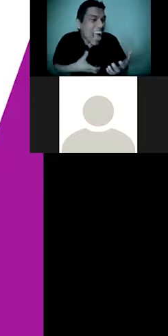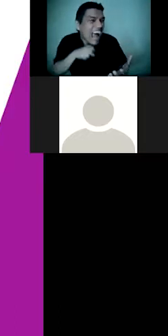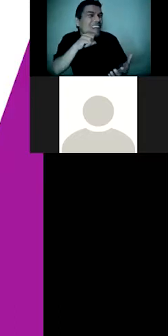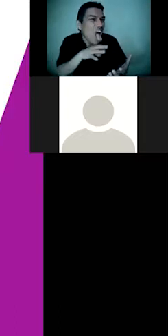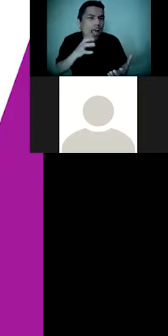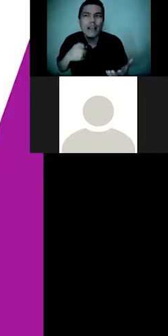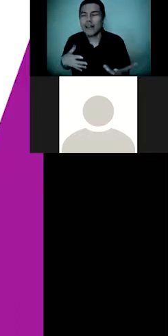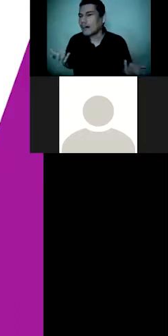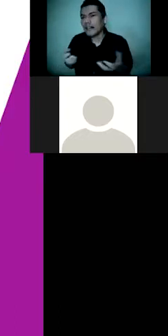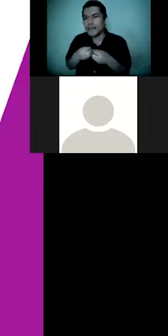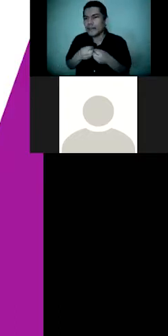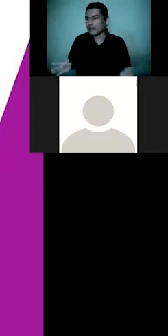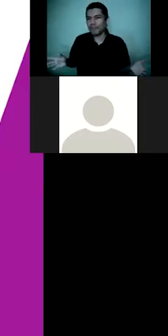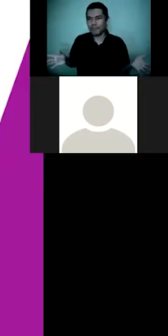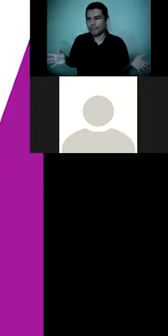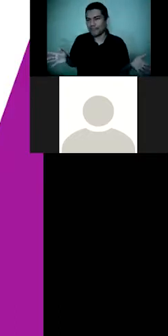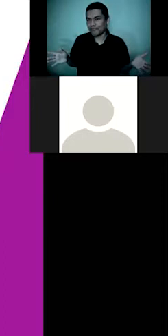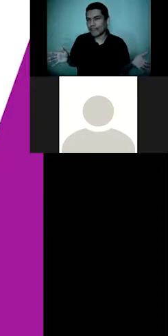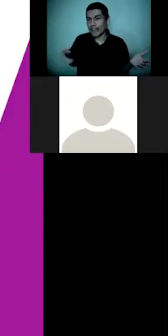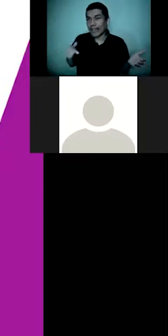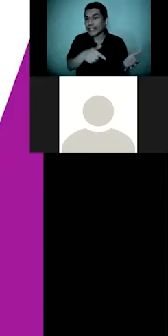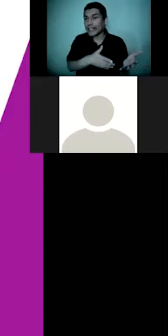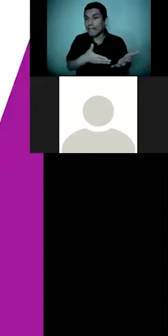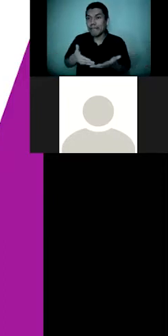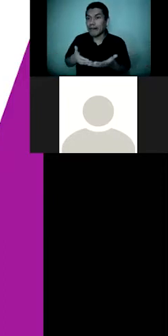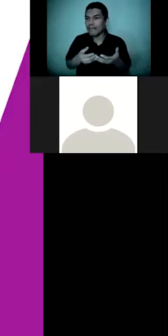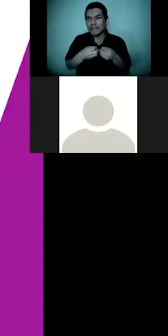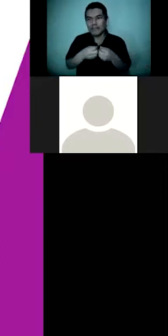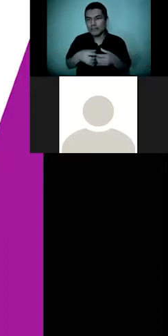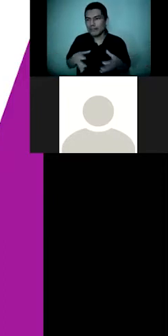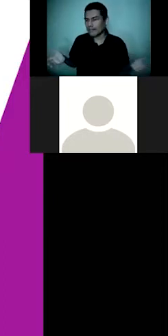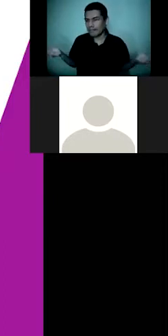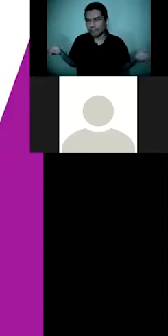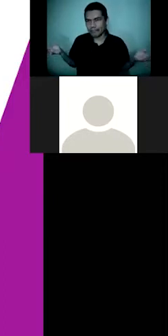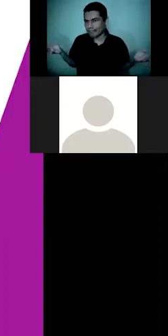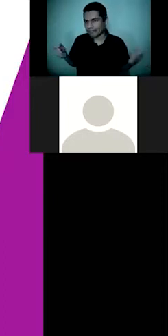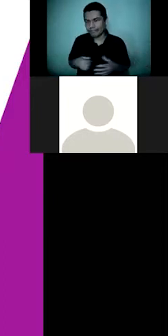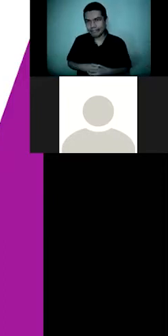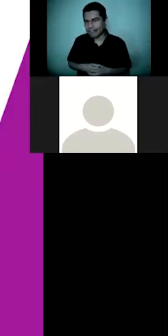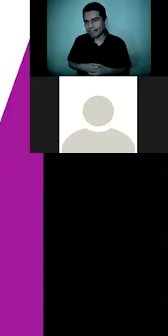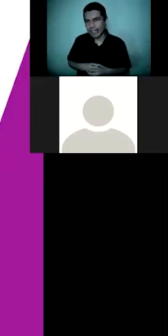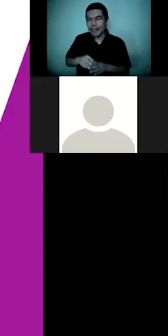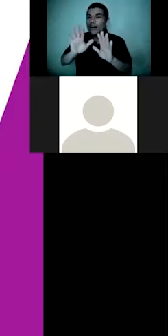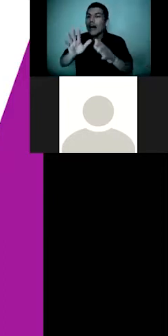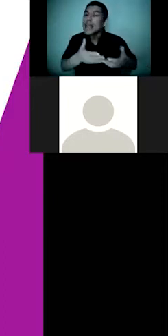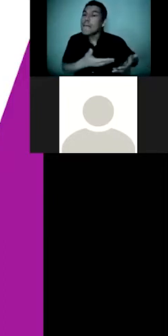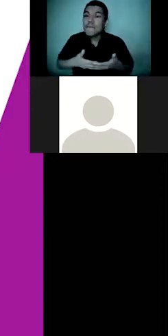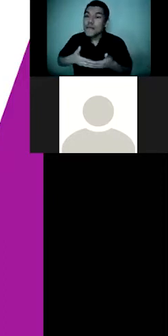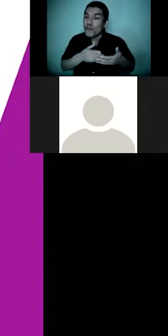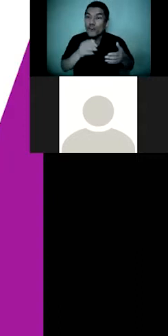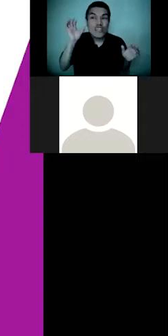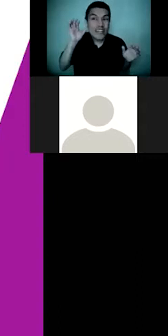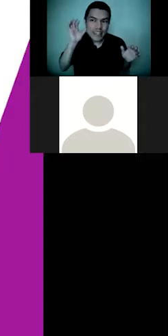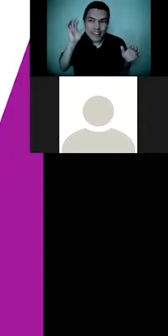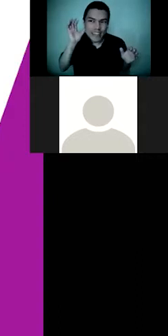que los médicos le dicen y tratan de hablarle y tratan de hablar y es una pérdida de tiempo. El bebé pierde tiempo